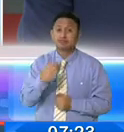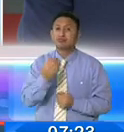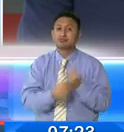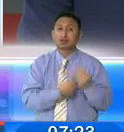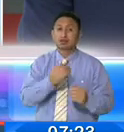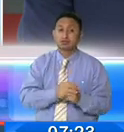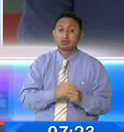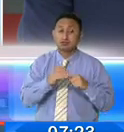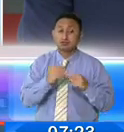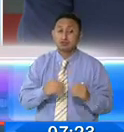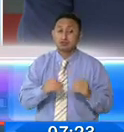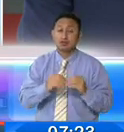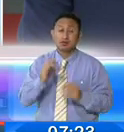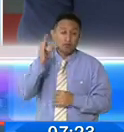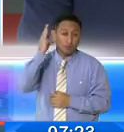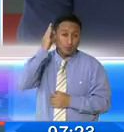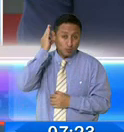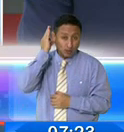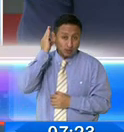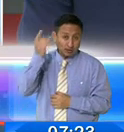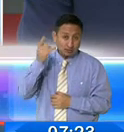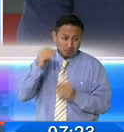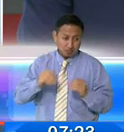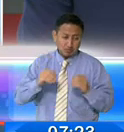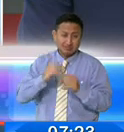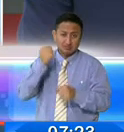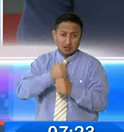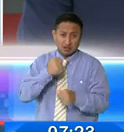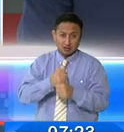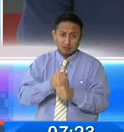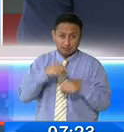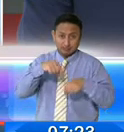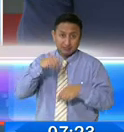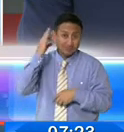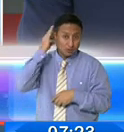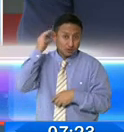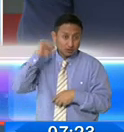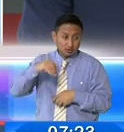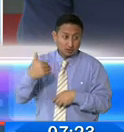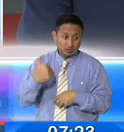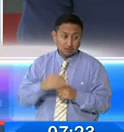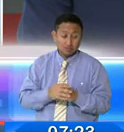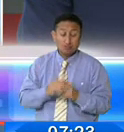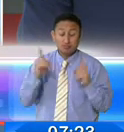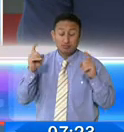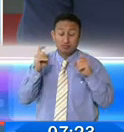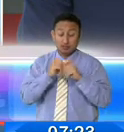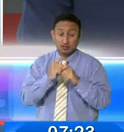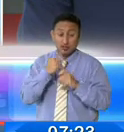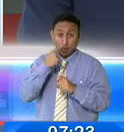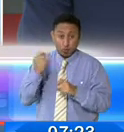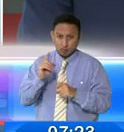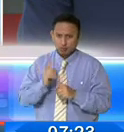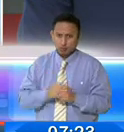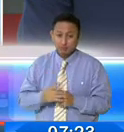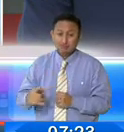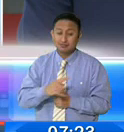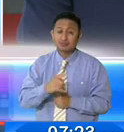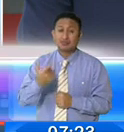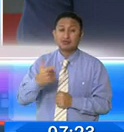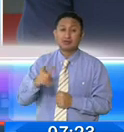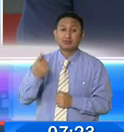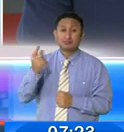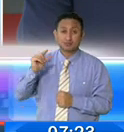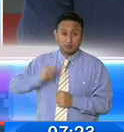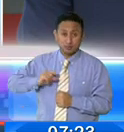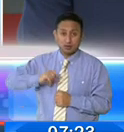contratación de mujeres en distintos espacios. Las mujeres tienen una situación aún más difícil que los hombres. Las mujeres ganan mucho menos en promedio